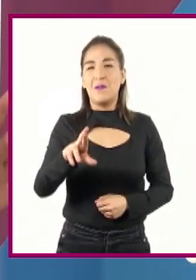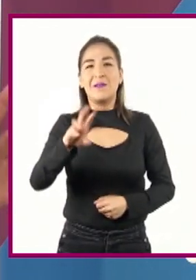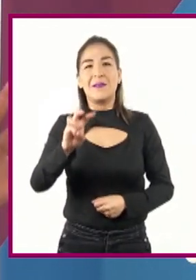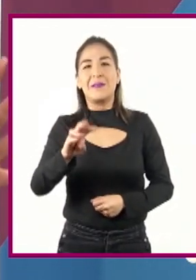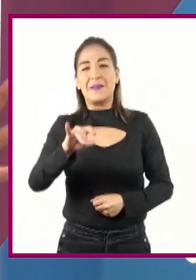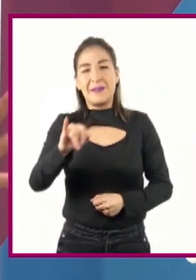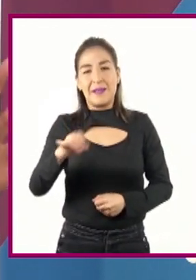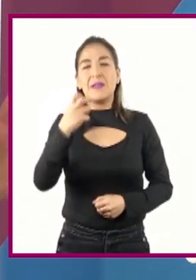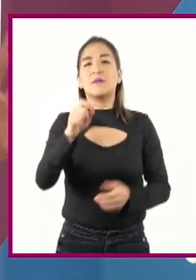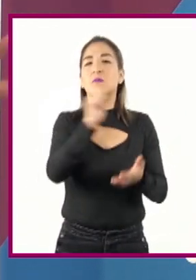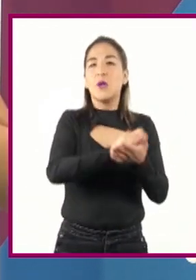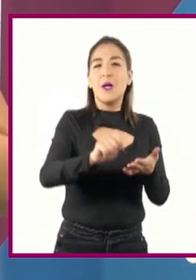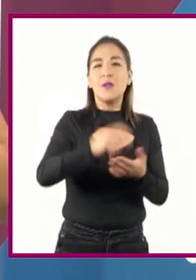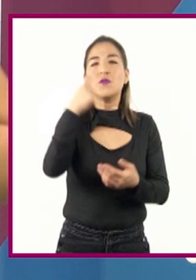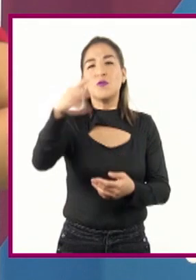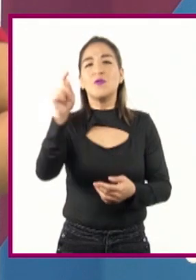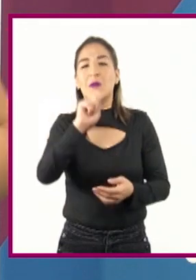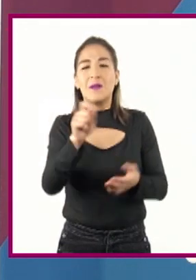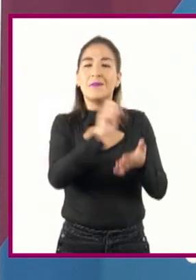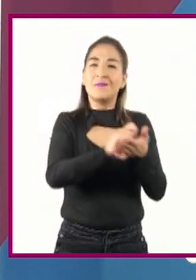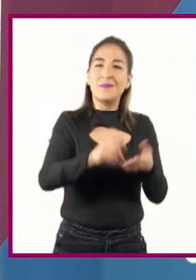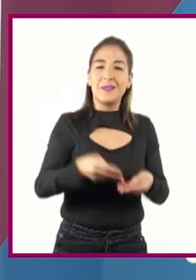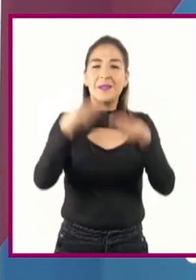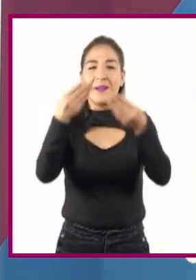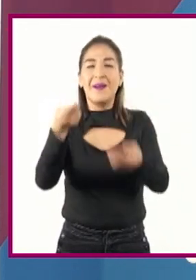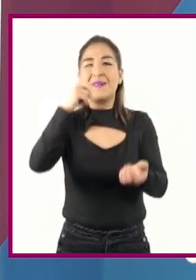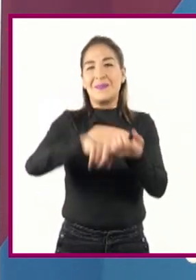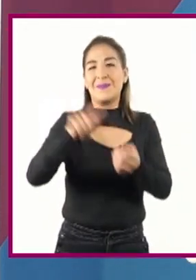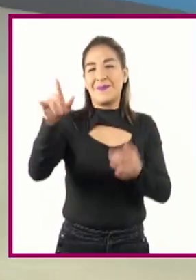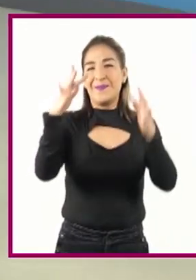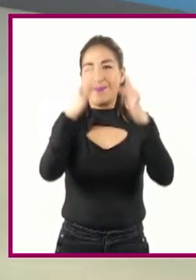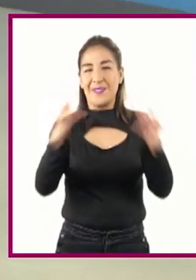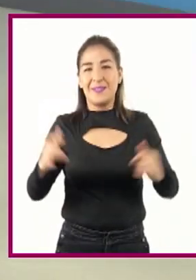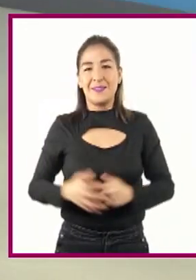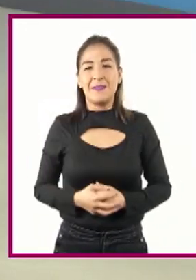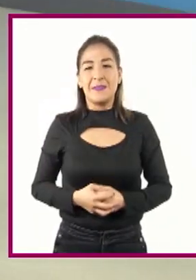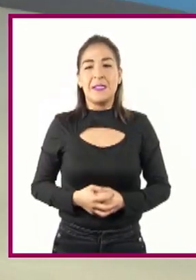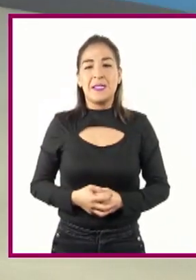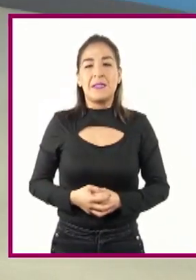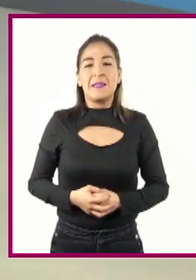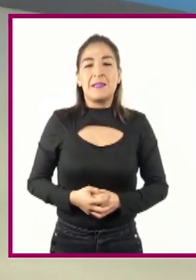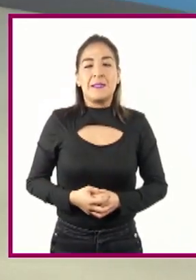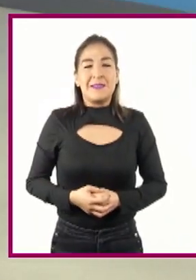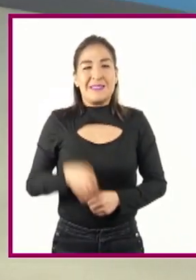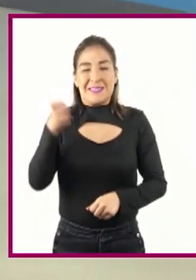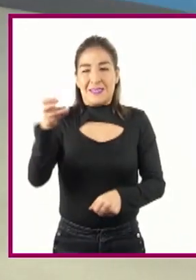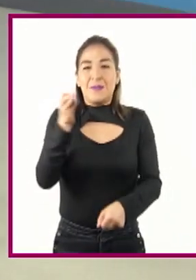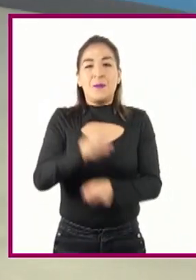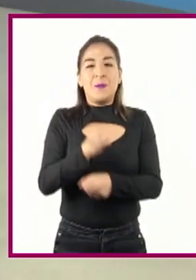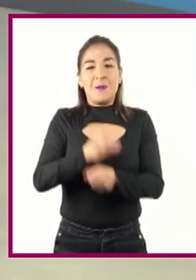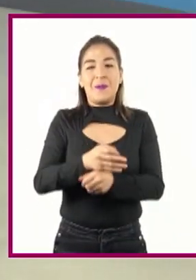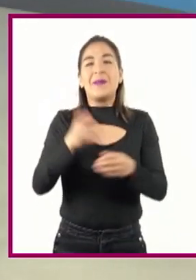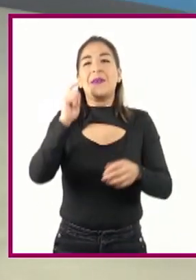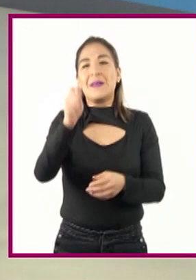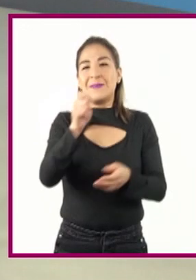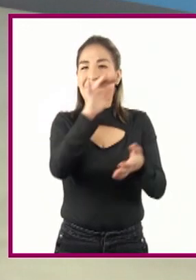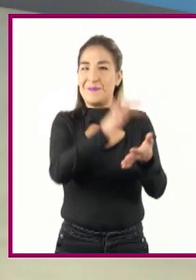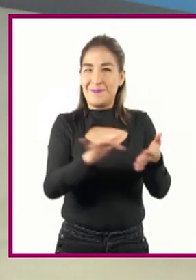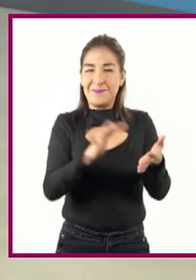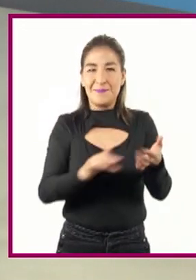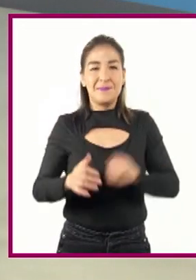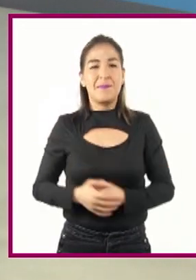que le escribe a su novia desde el frente occidental en Francia. Mientras Nadia realiza la